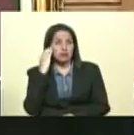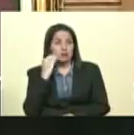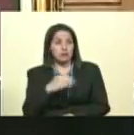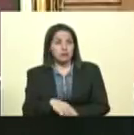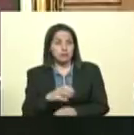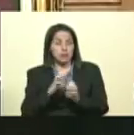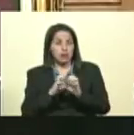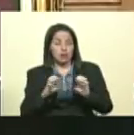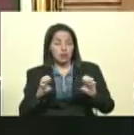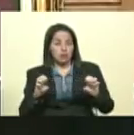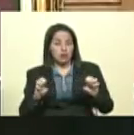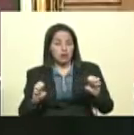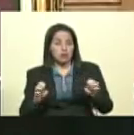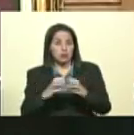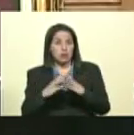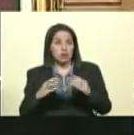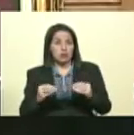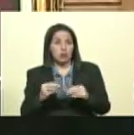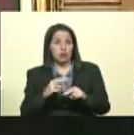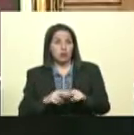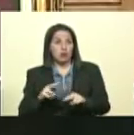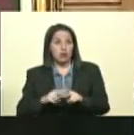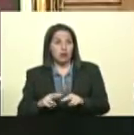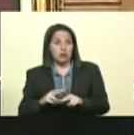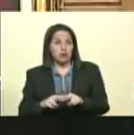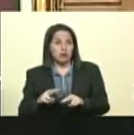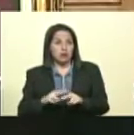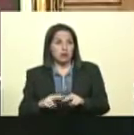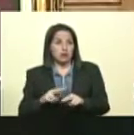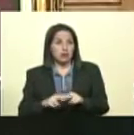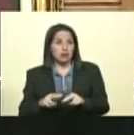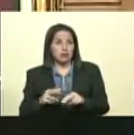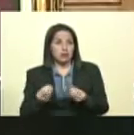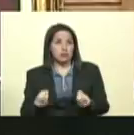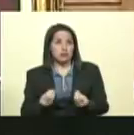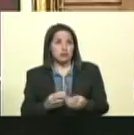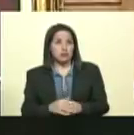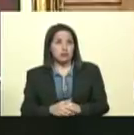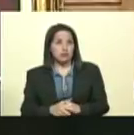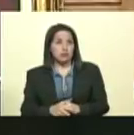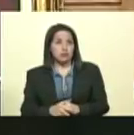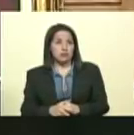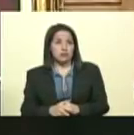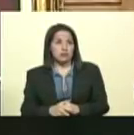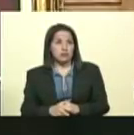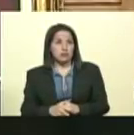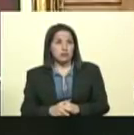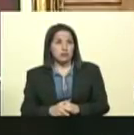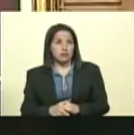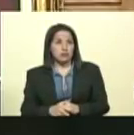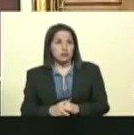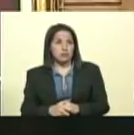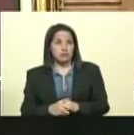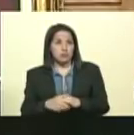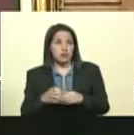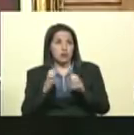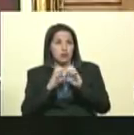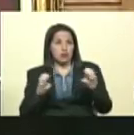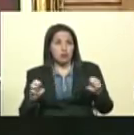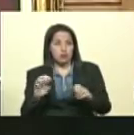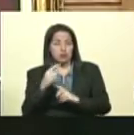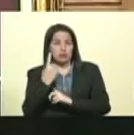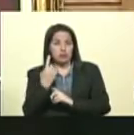pública gratuita de calidad para nuestros nenecitos chiquiticos en la educación inicial, para la educación primaria, la